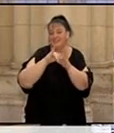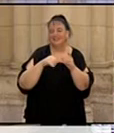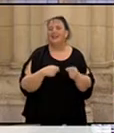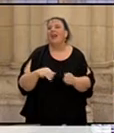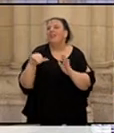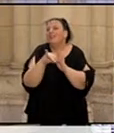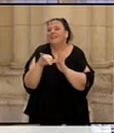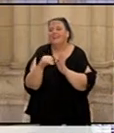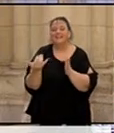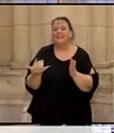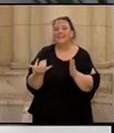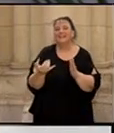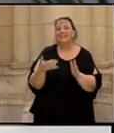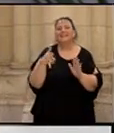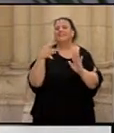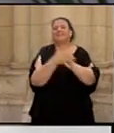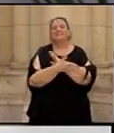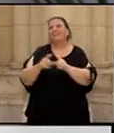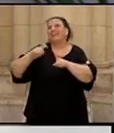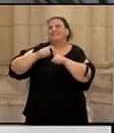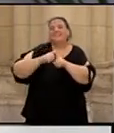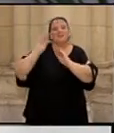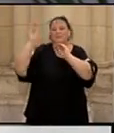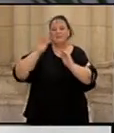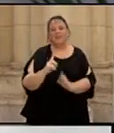Esa cercanía que es el estilo de Dios.